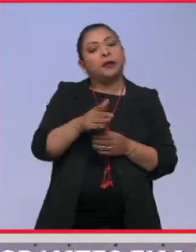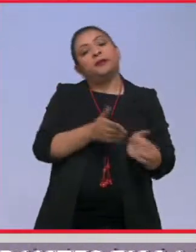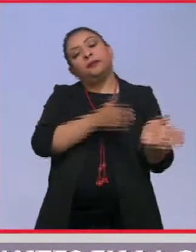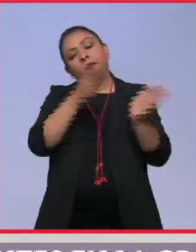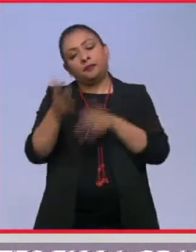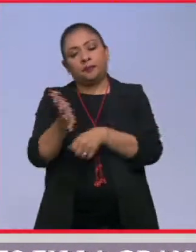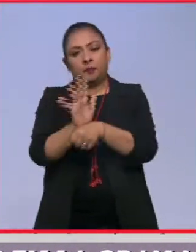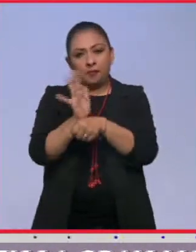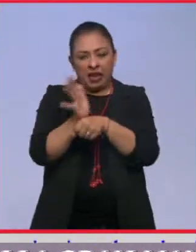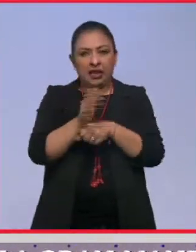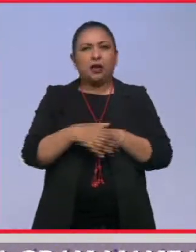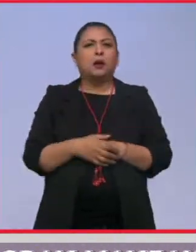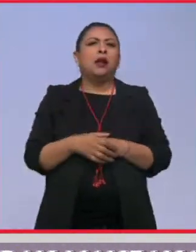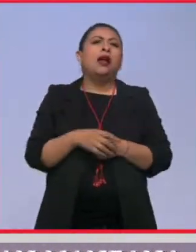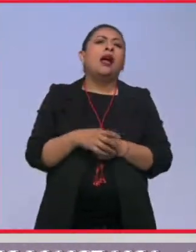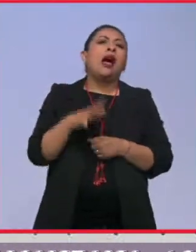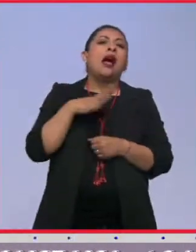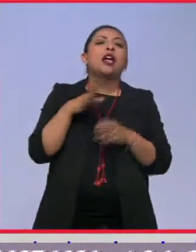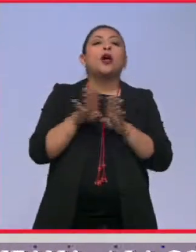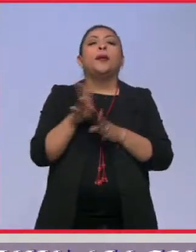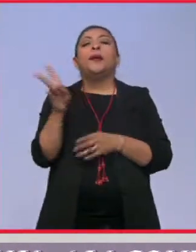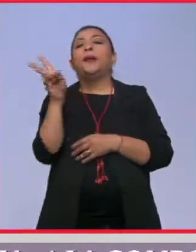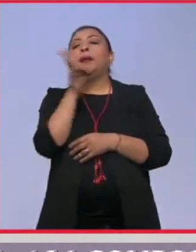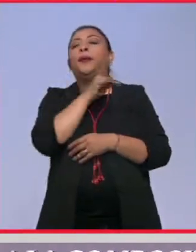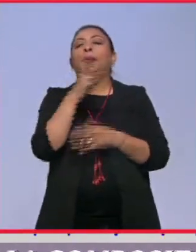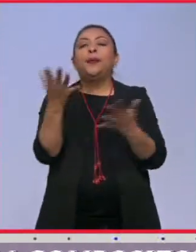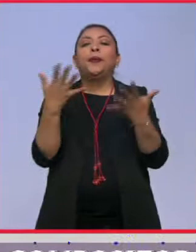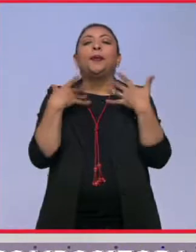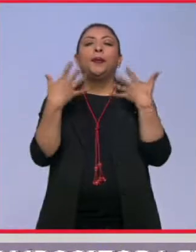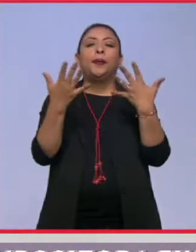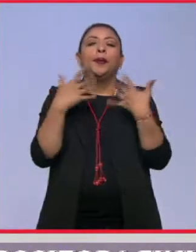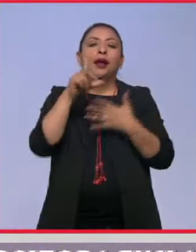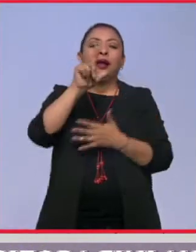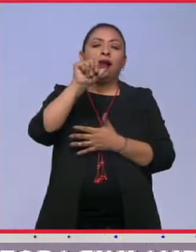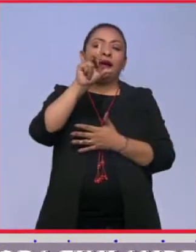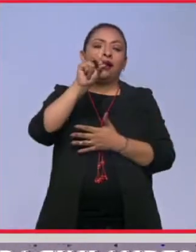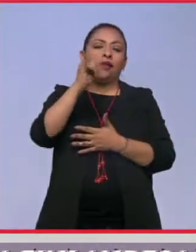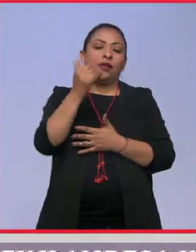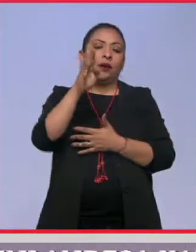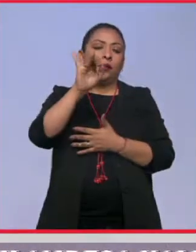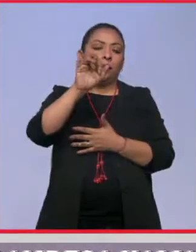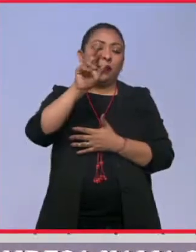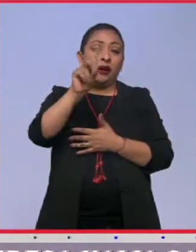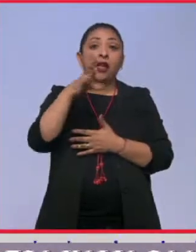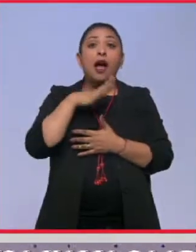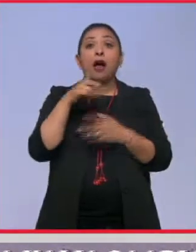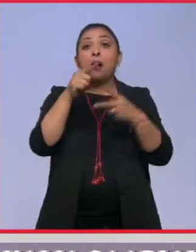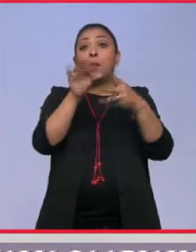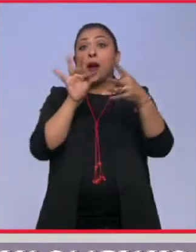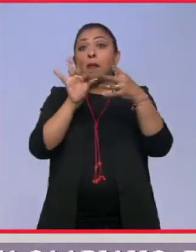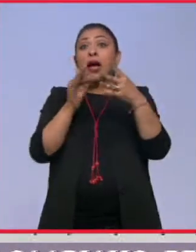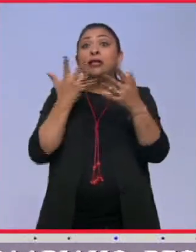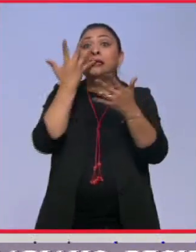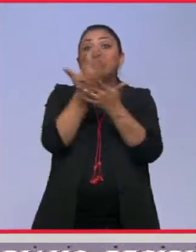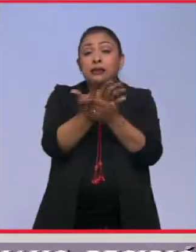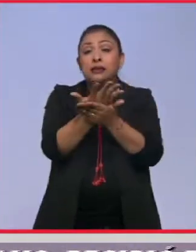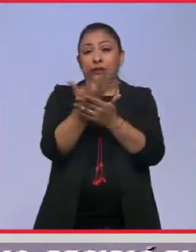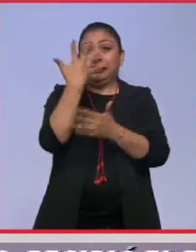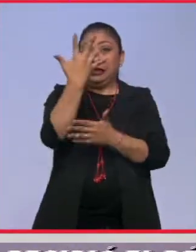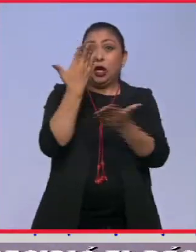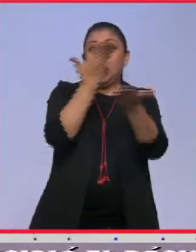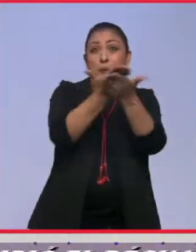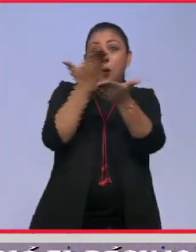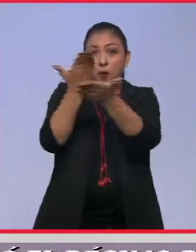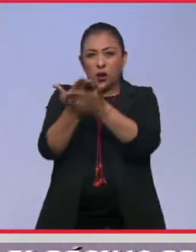película es una bocanada de aire fresco, ¿no? Es Lady Bird, ¿no? Tiene 5 nominaciones a los premios Oscar. Es el debut cinematográfico